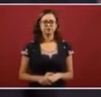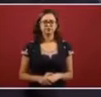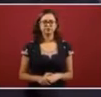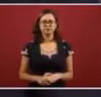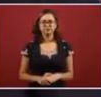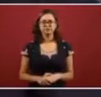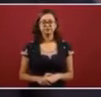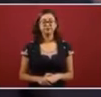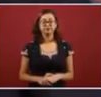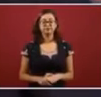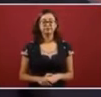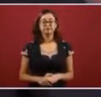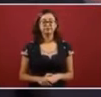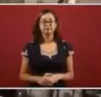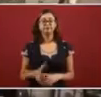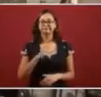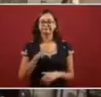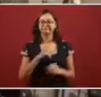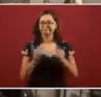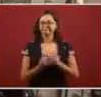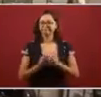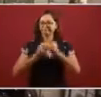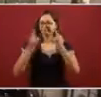era Wilson.